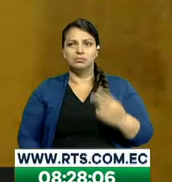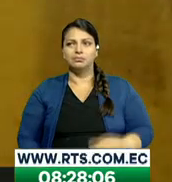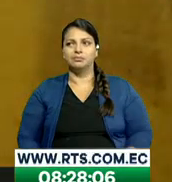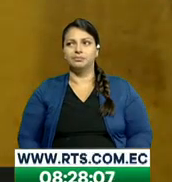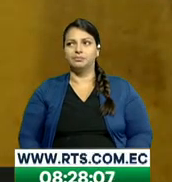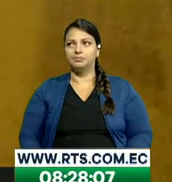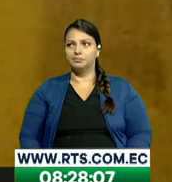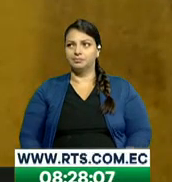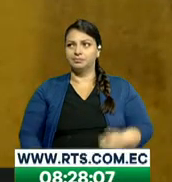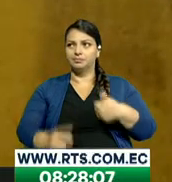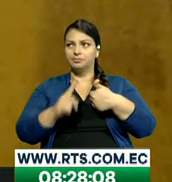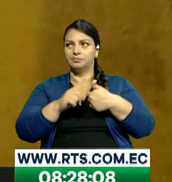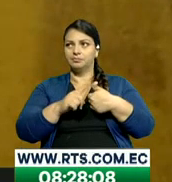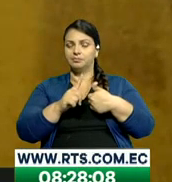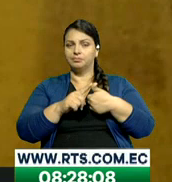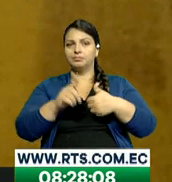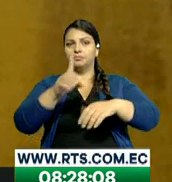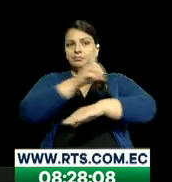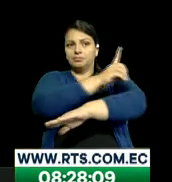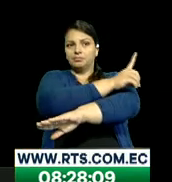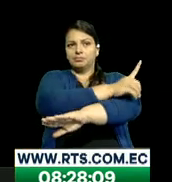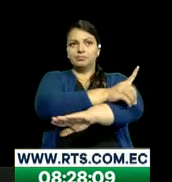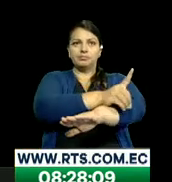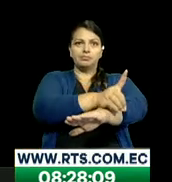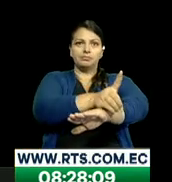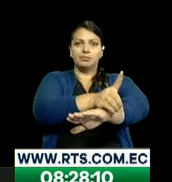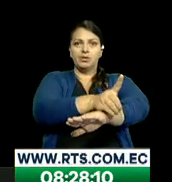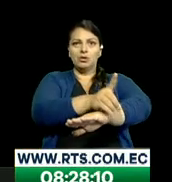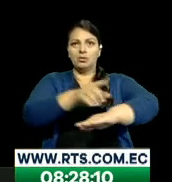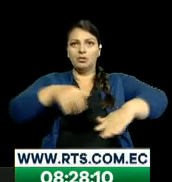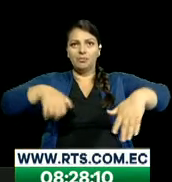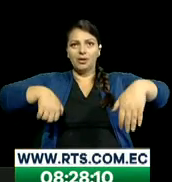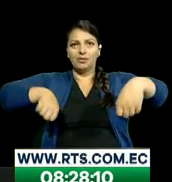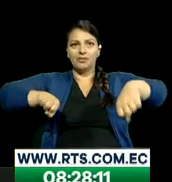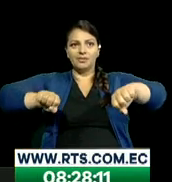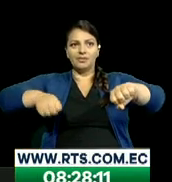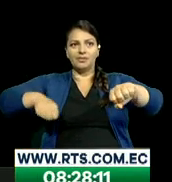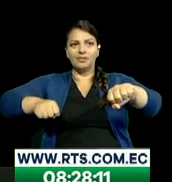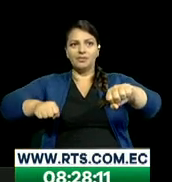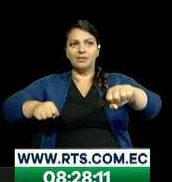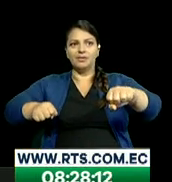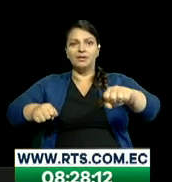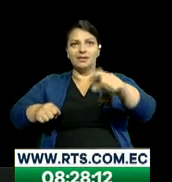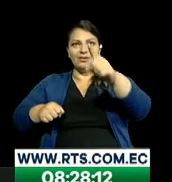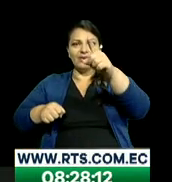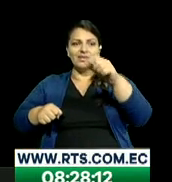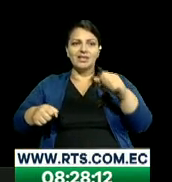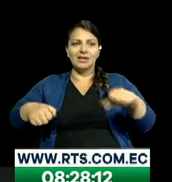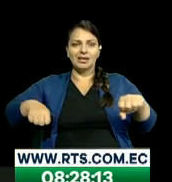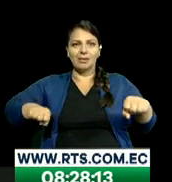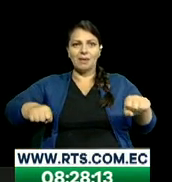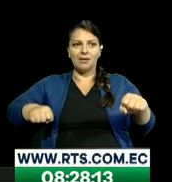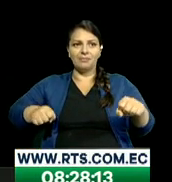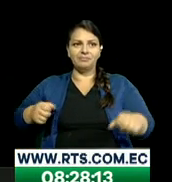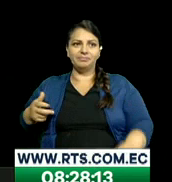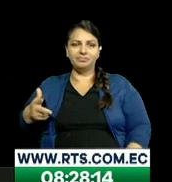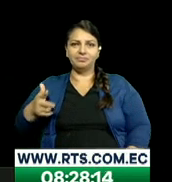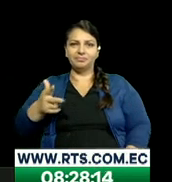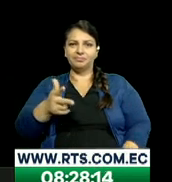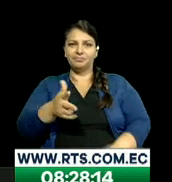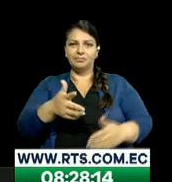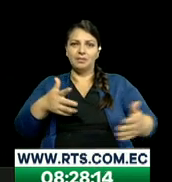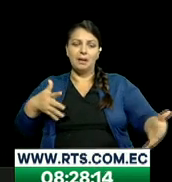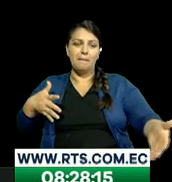Un motociclista fue arrollado en la vía Daule a la altura del ingreso de Bastión Popular. Aparentemente el hombre venía en